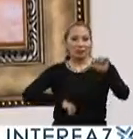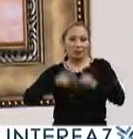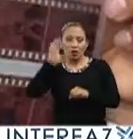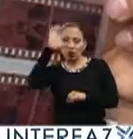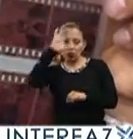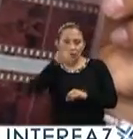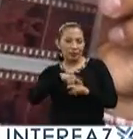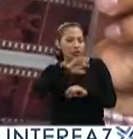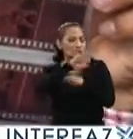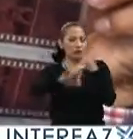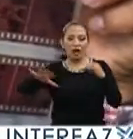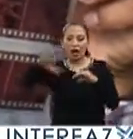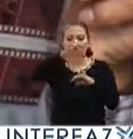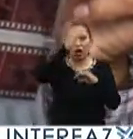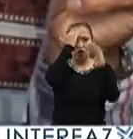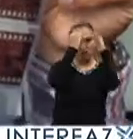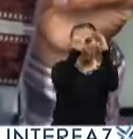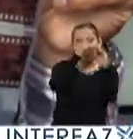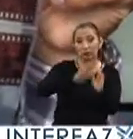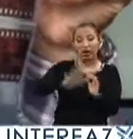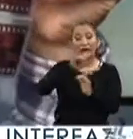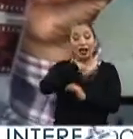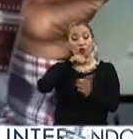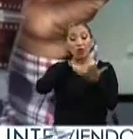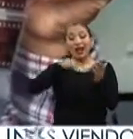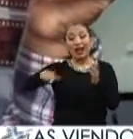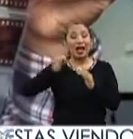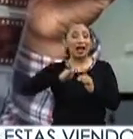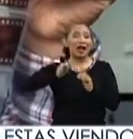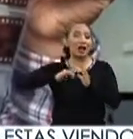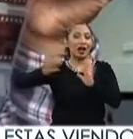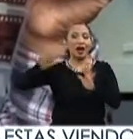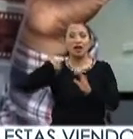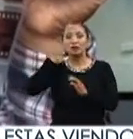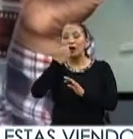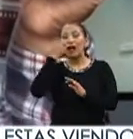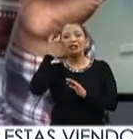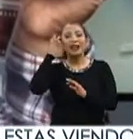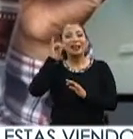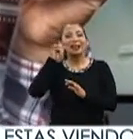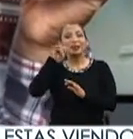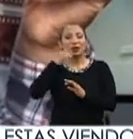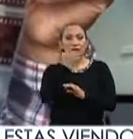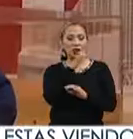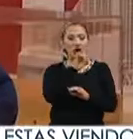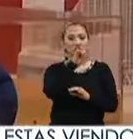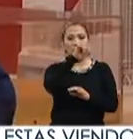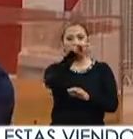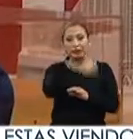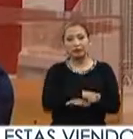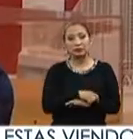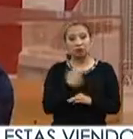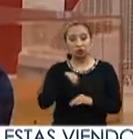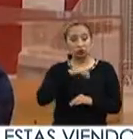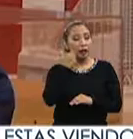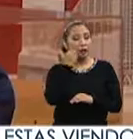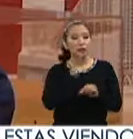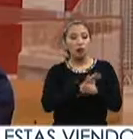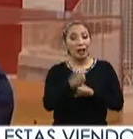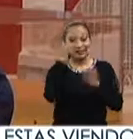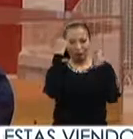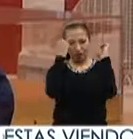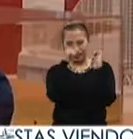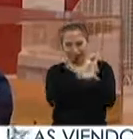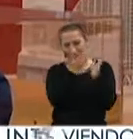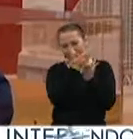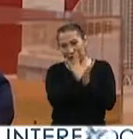actividades culturales de todas las áreas de conocimiento en las instalaciones del antiguo Colegio de San Ildefonso y del Colegio Nacional. Nosotros lo que buscamos en esta